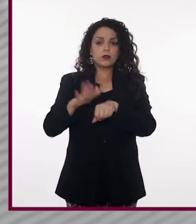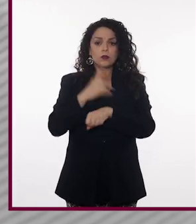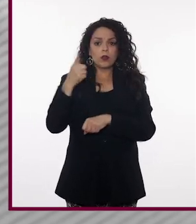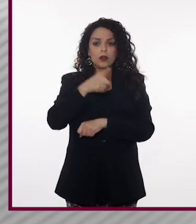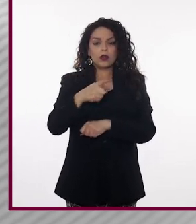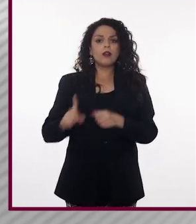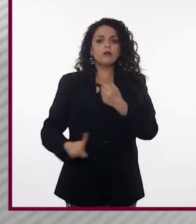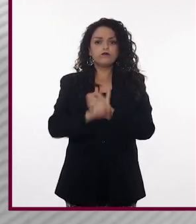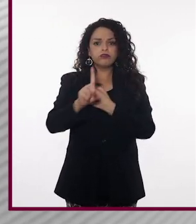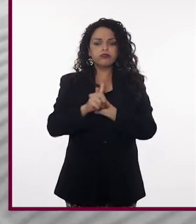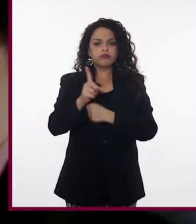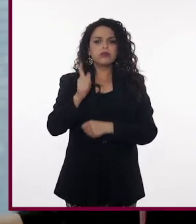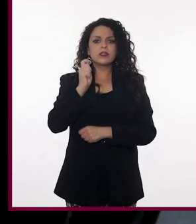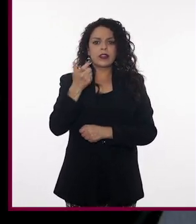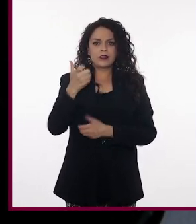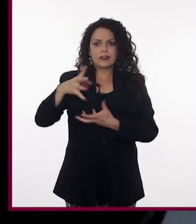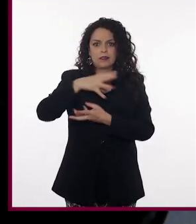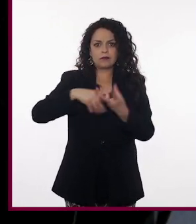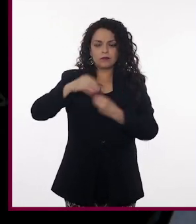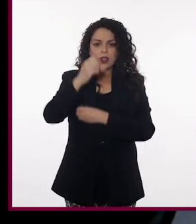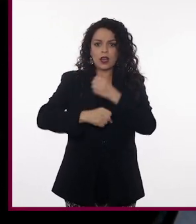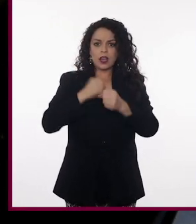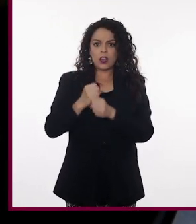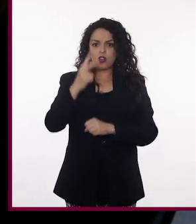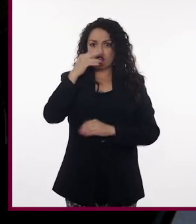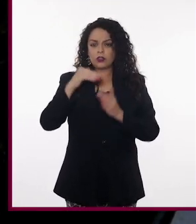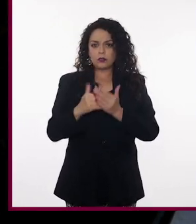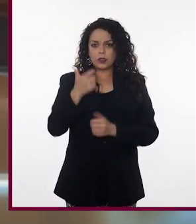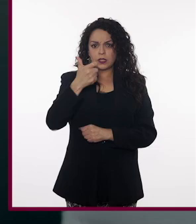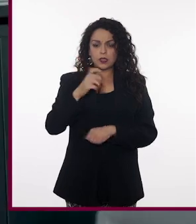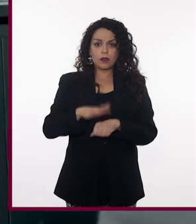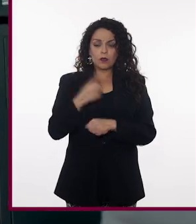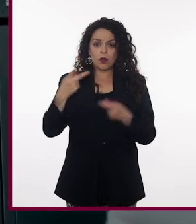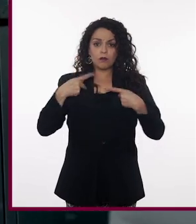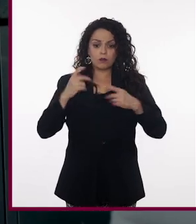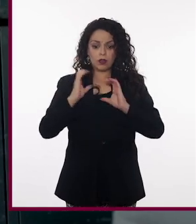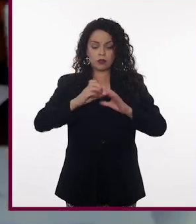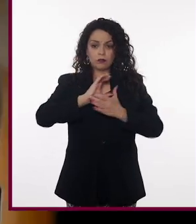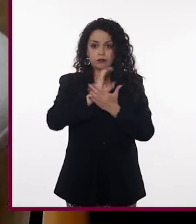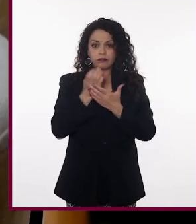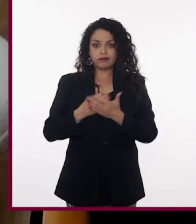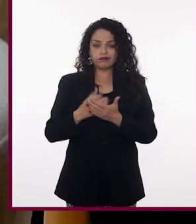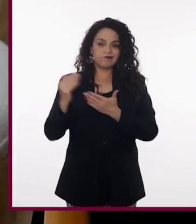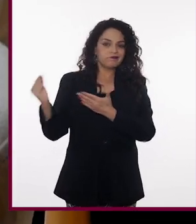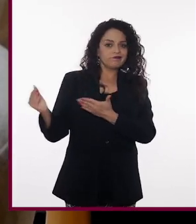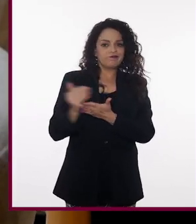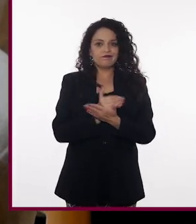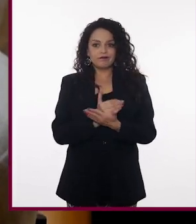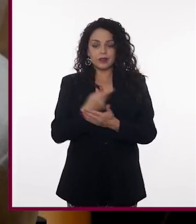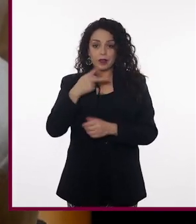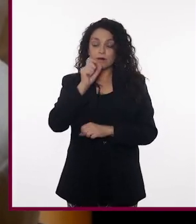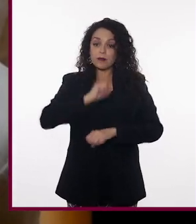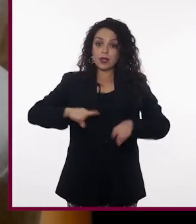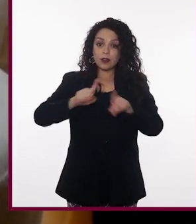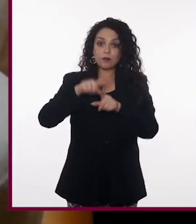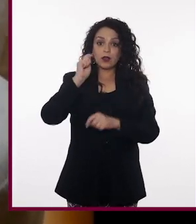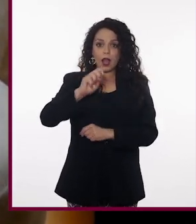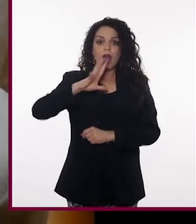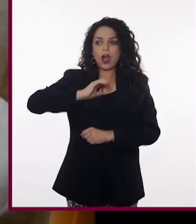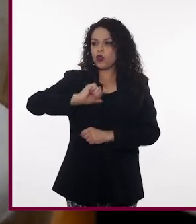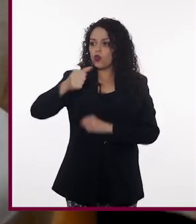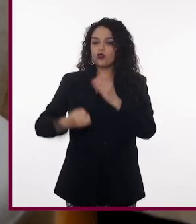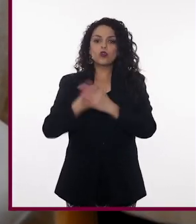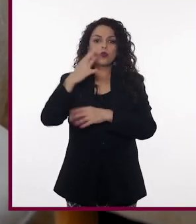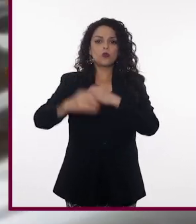económica generada en 2007, que provocó que la contratación laboral se constriñera, pero al mismo tiempo generaba